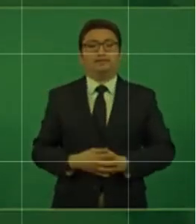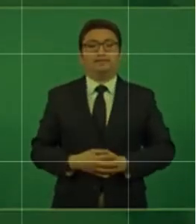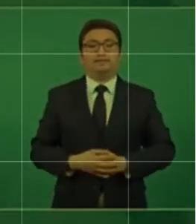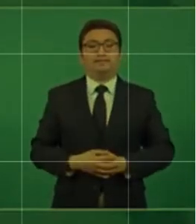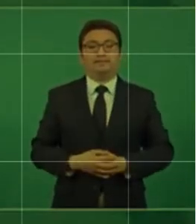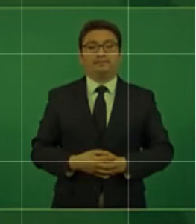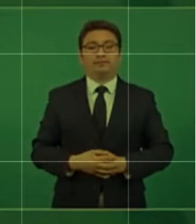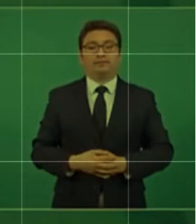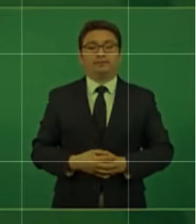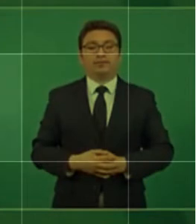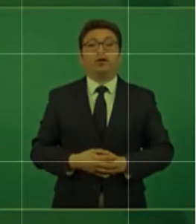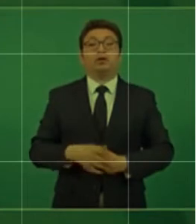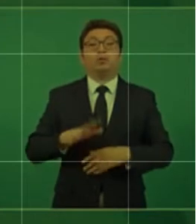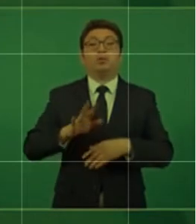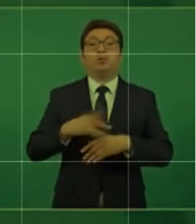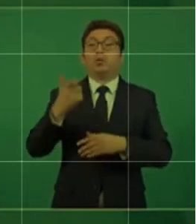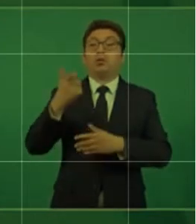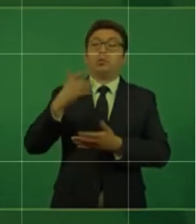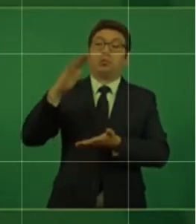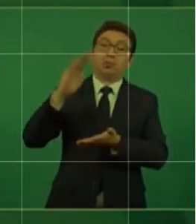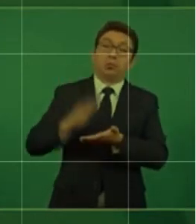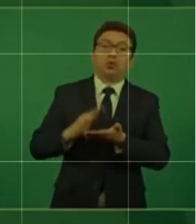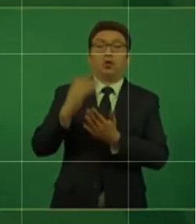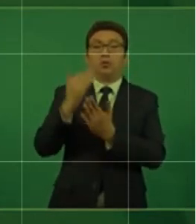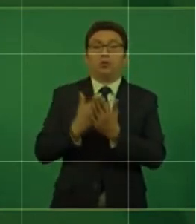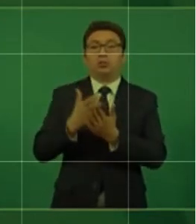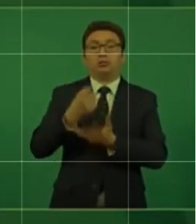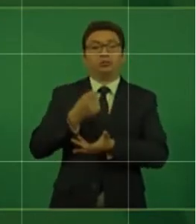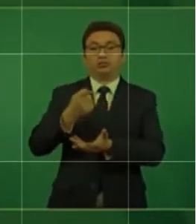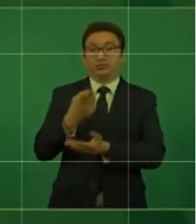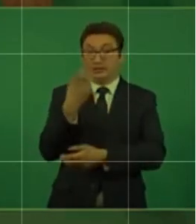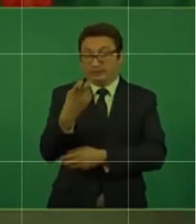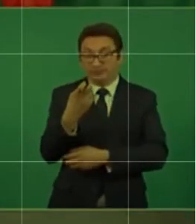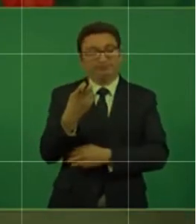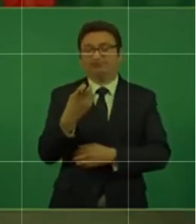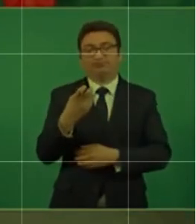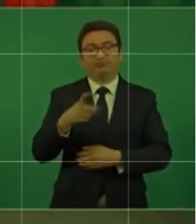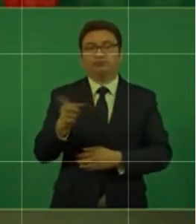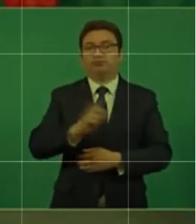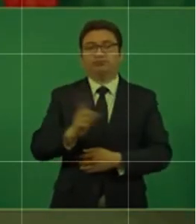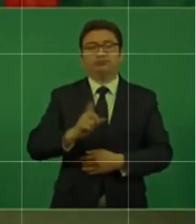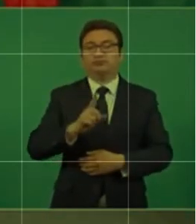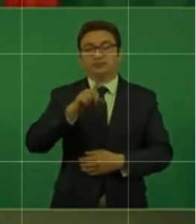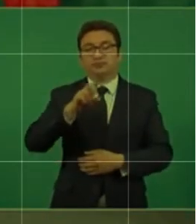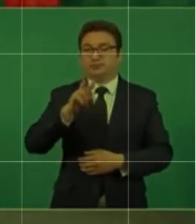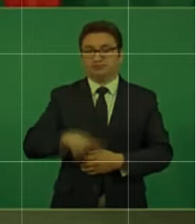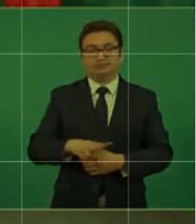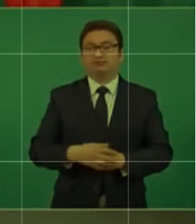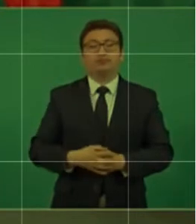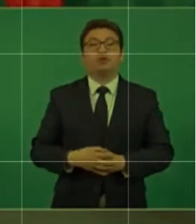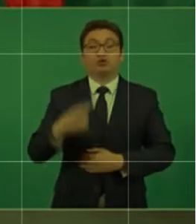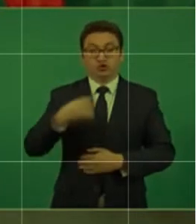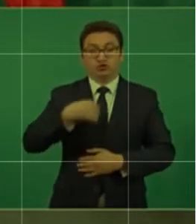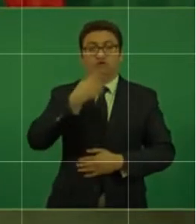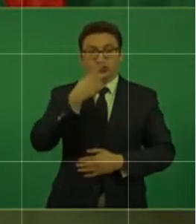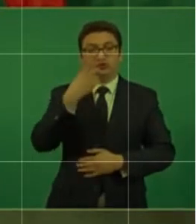que había una reducción en el presupuesto, y eso no es cierto. Yo comenté